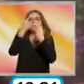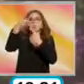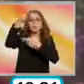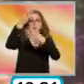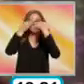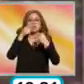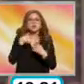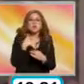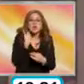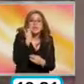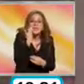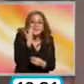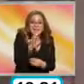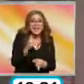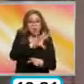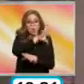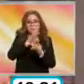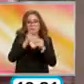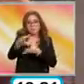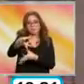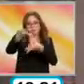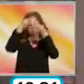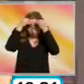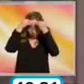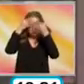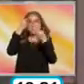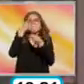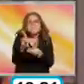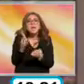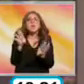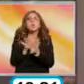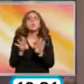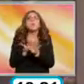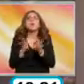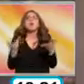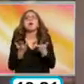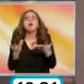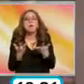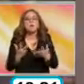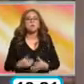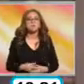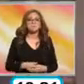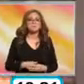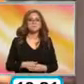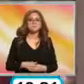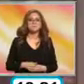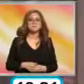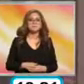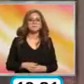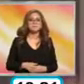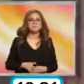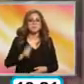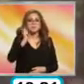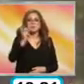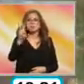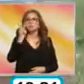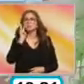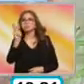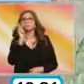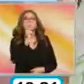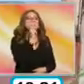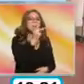la queremos toda. Y la única manera de aborazarnos, pues es tragarla sin masticar. Oye, pero